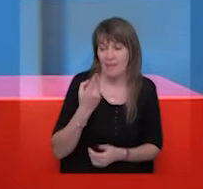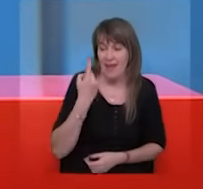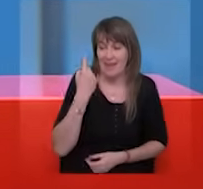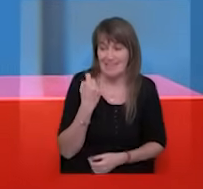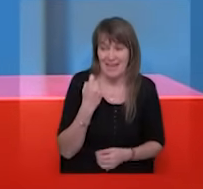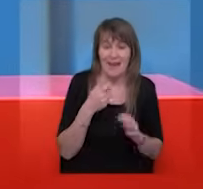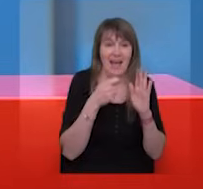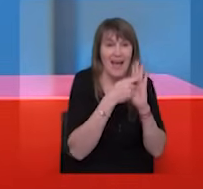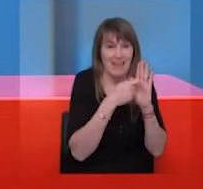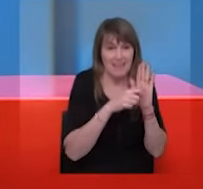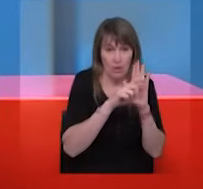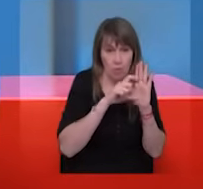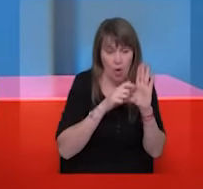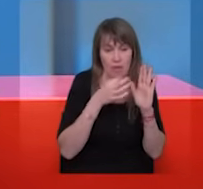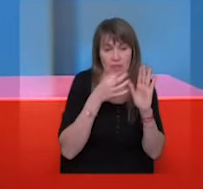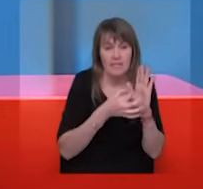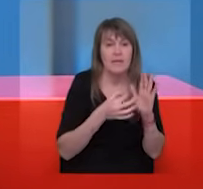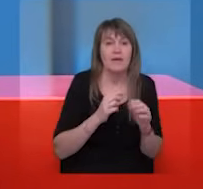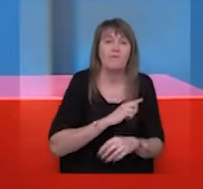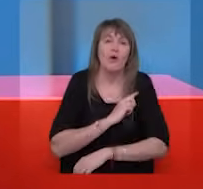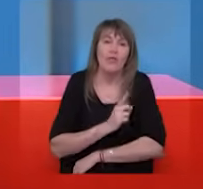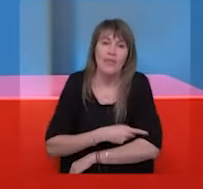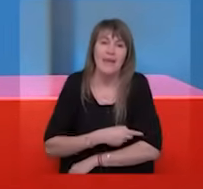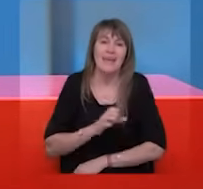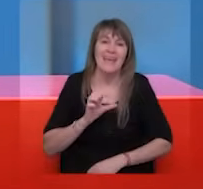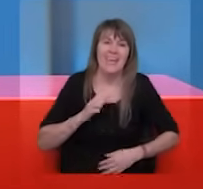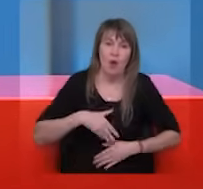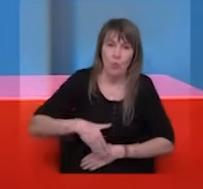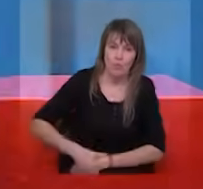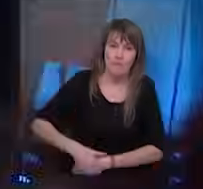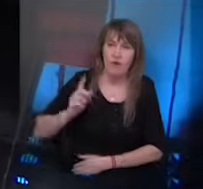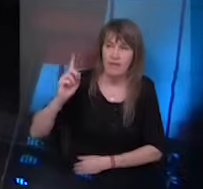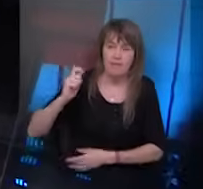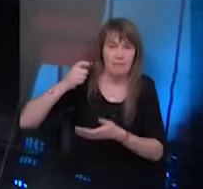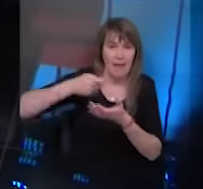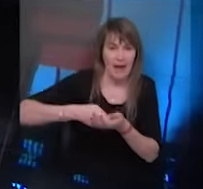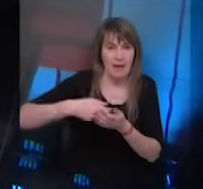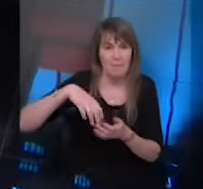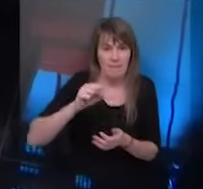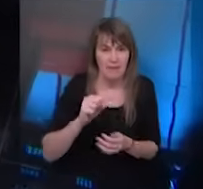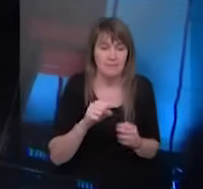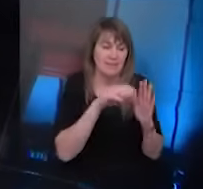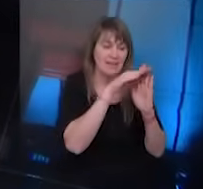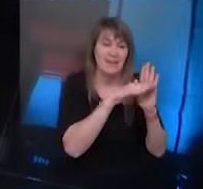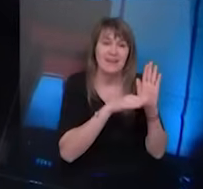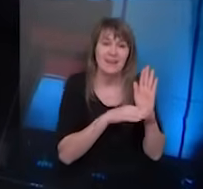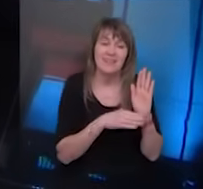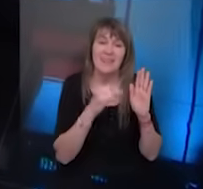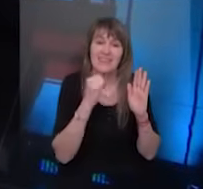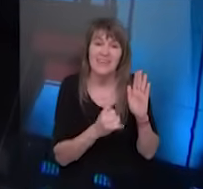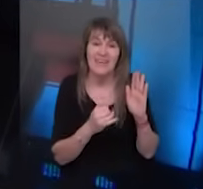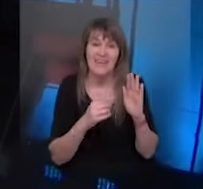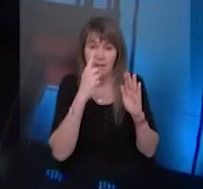faculta al poder ejecutivo a pagar un 15% más por voto aquellas listas que que estén encabezadas